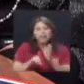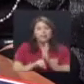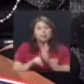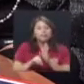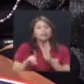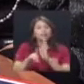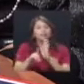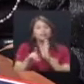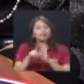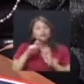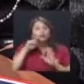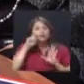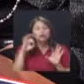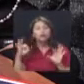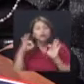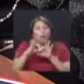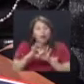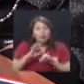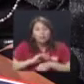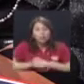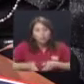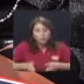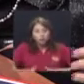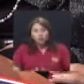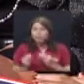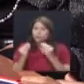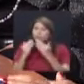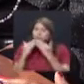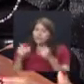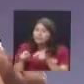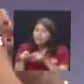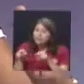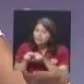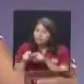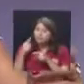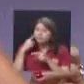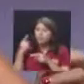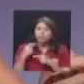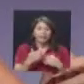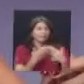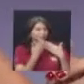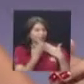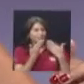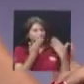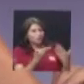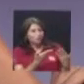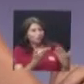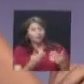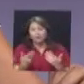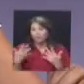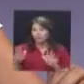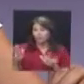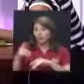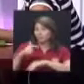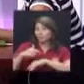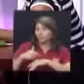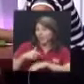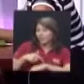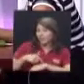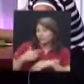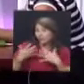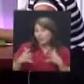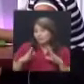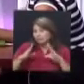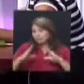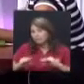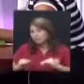los derechos reproductivos 7000 gracias también para que elabore este rato porque yo sé que ya estas horas estamos a veces cansadas